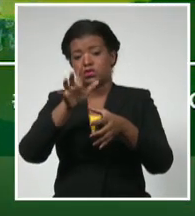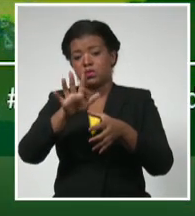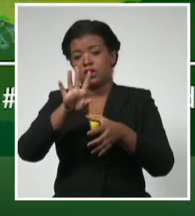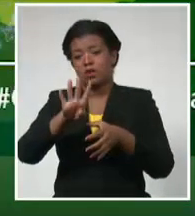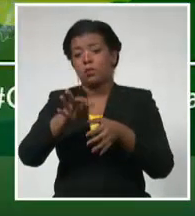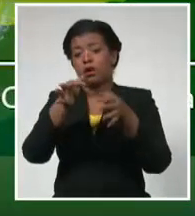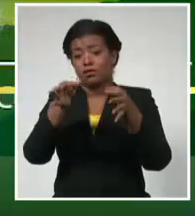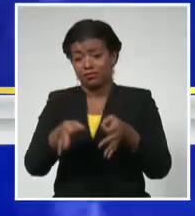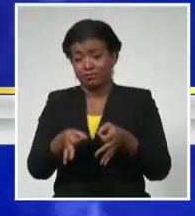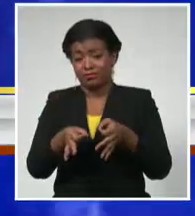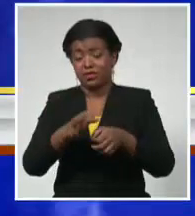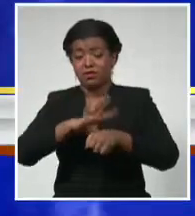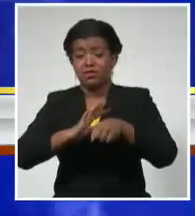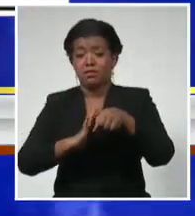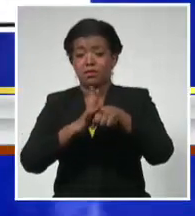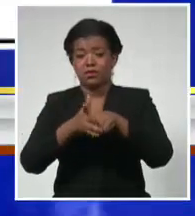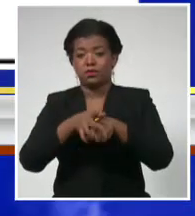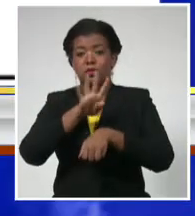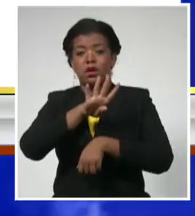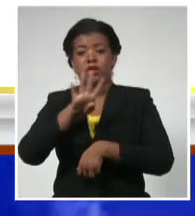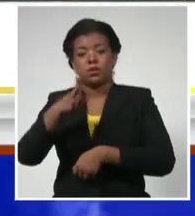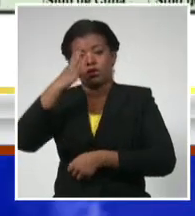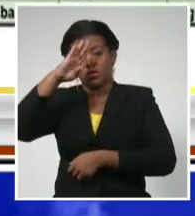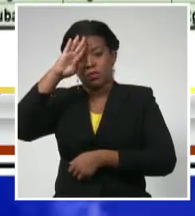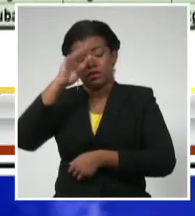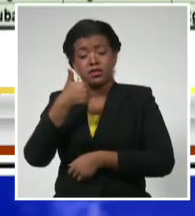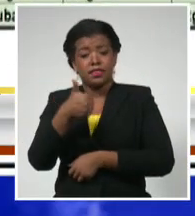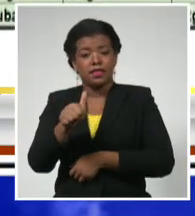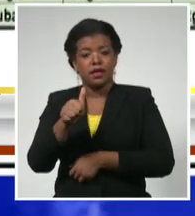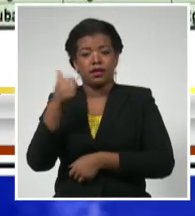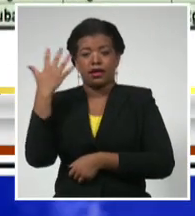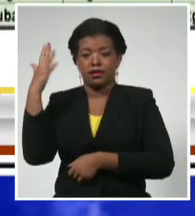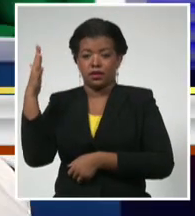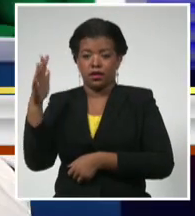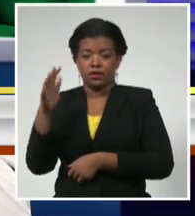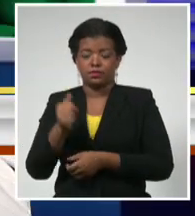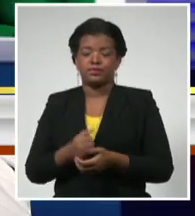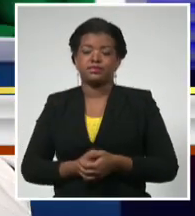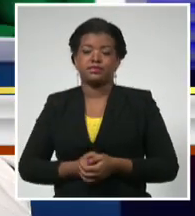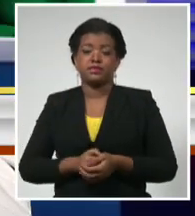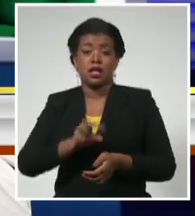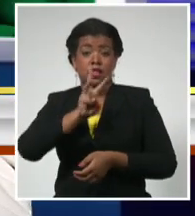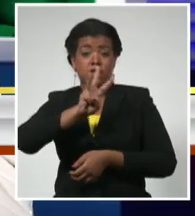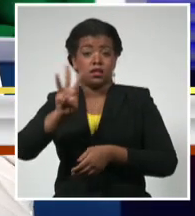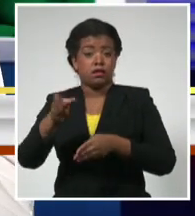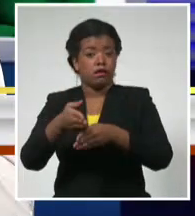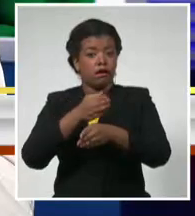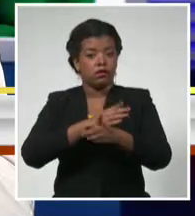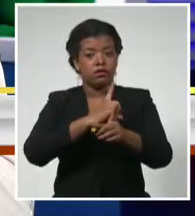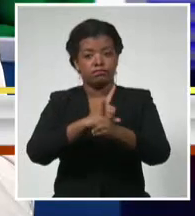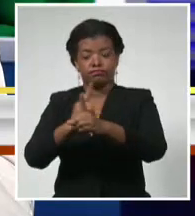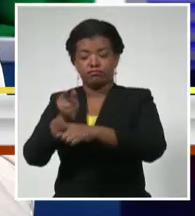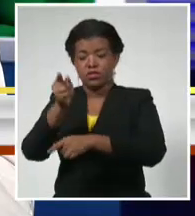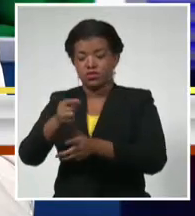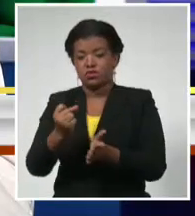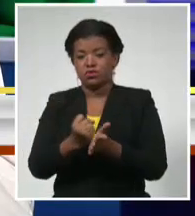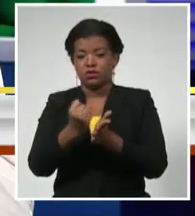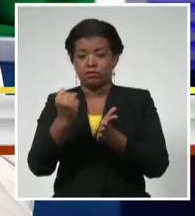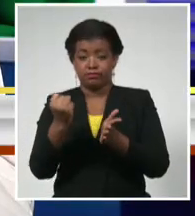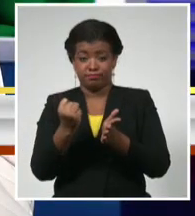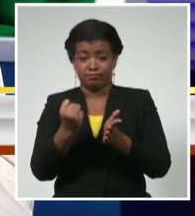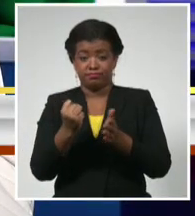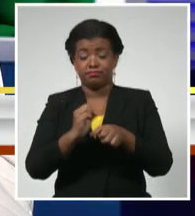44 son cubanos y 10 son extranjeros. De ellos, 33 fueron contactos de casos confirmados, 16 con fuentes